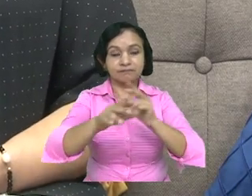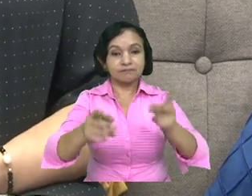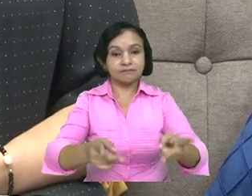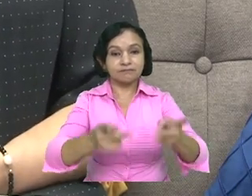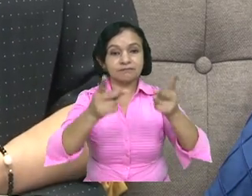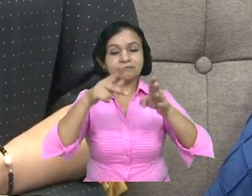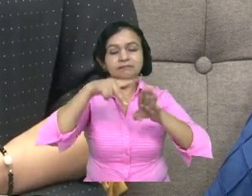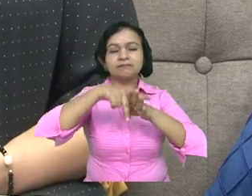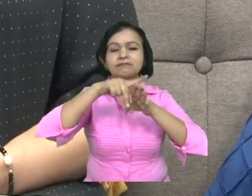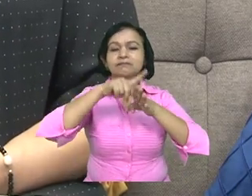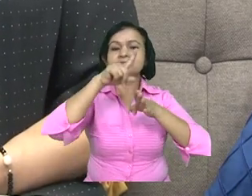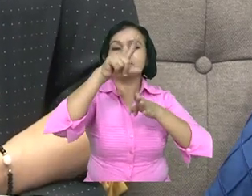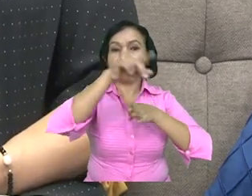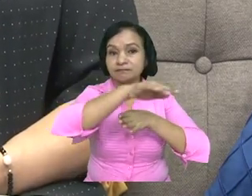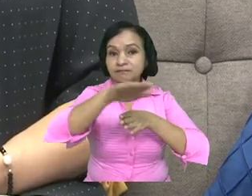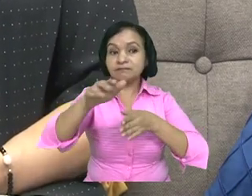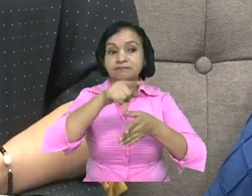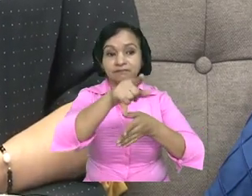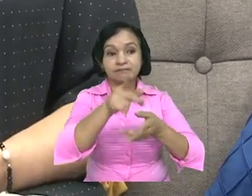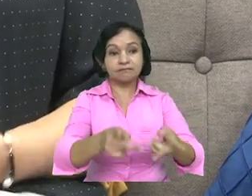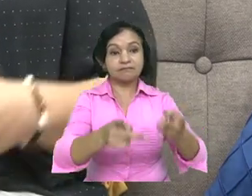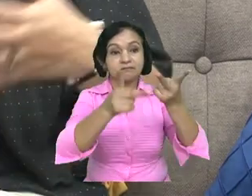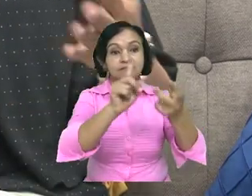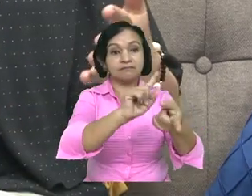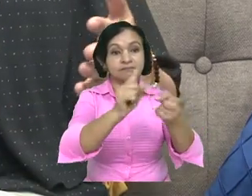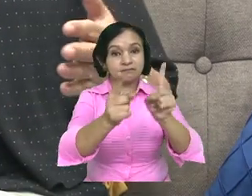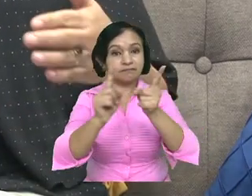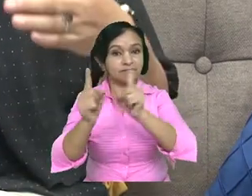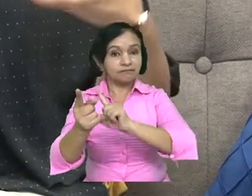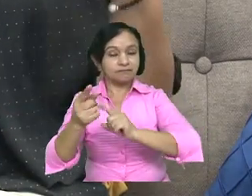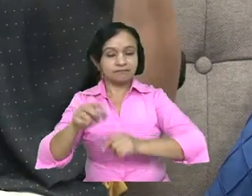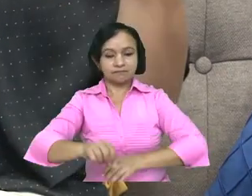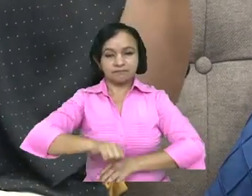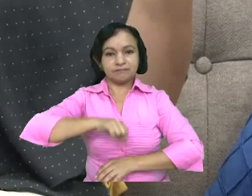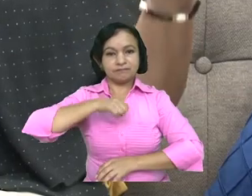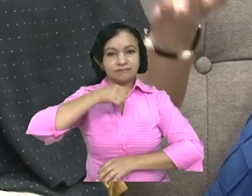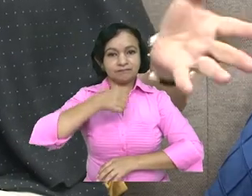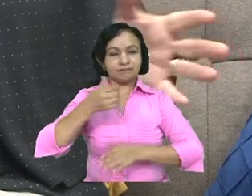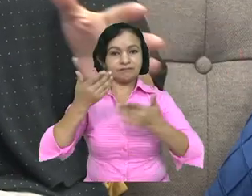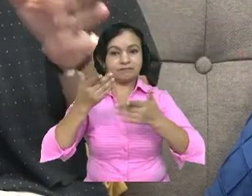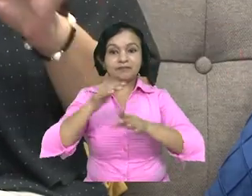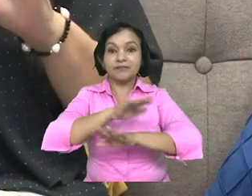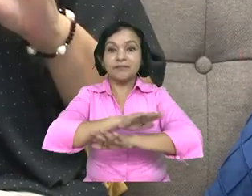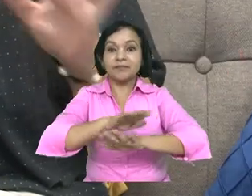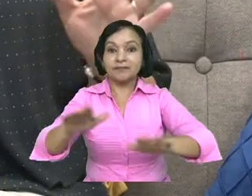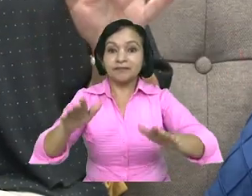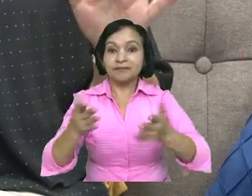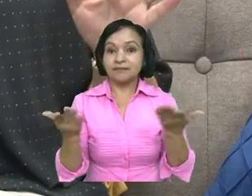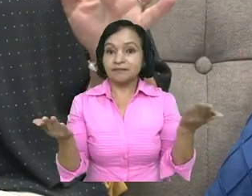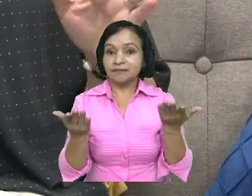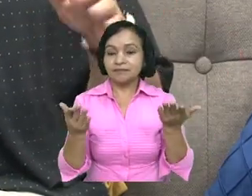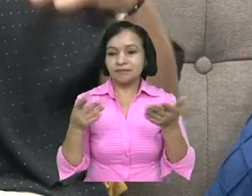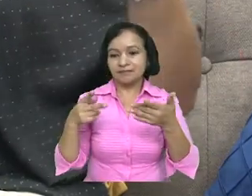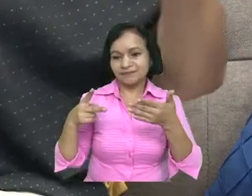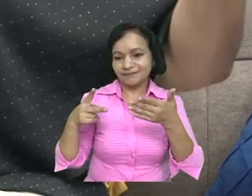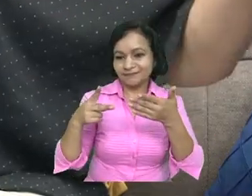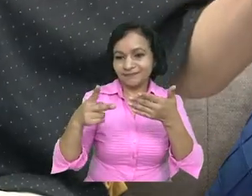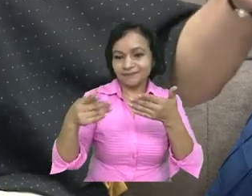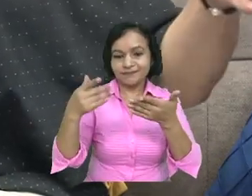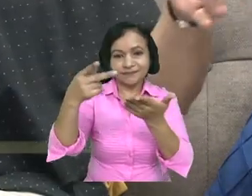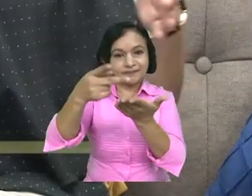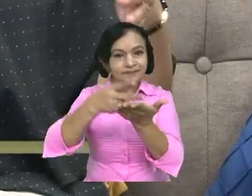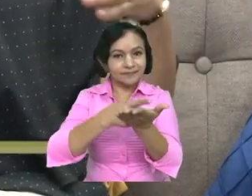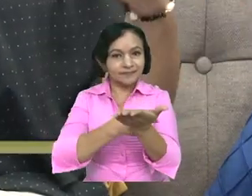comunidades rurales principalmente. Y ese orgullo que se lleva, como ellas dicen, al final, cuando ya se inaugura un proyecto y